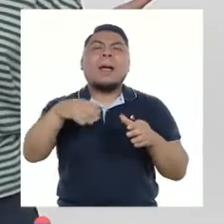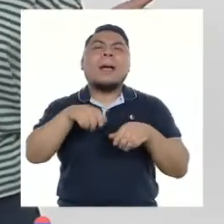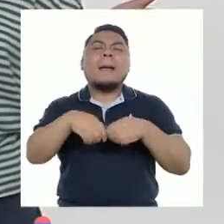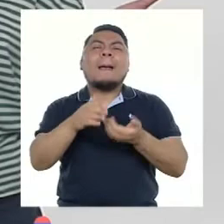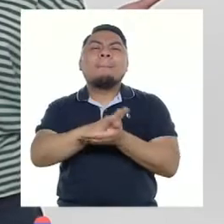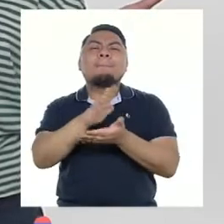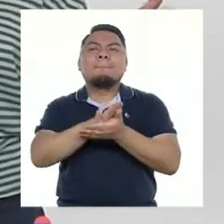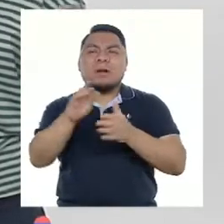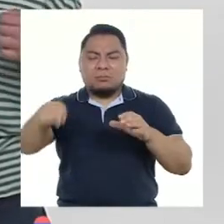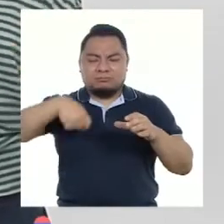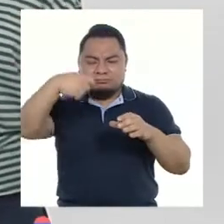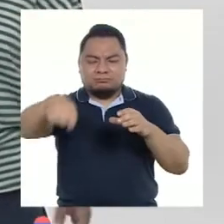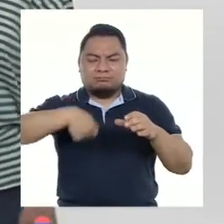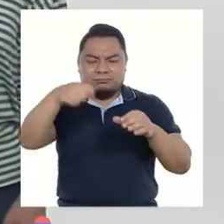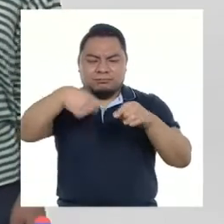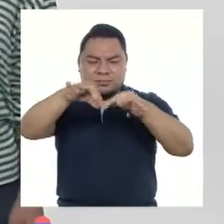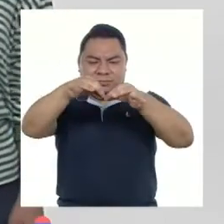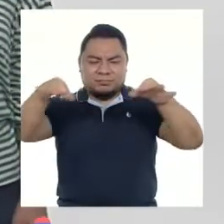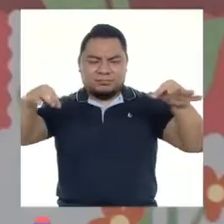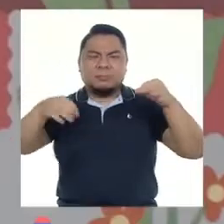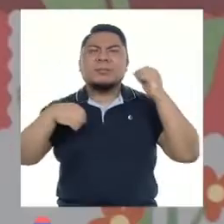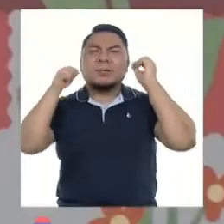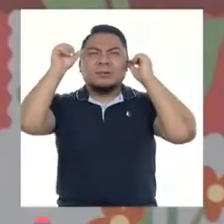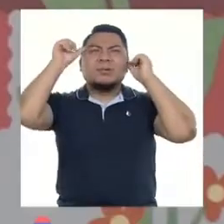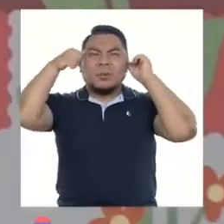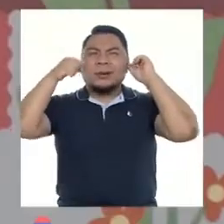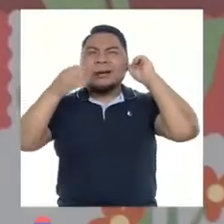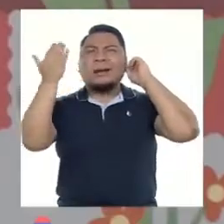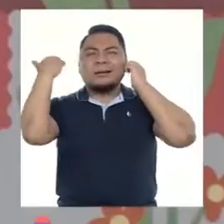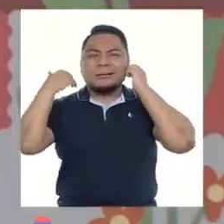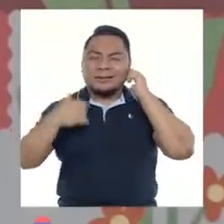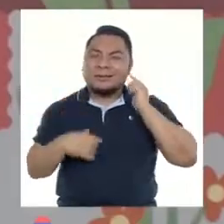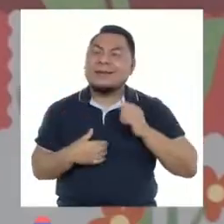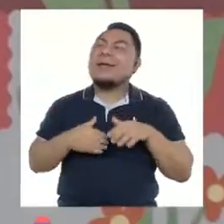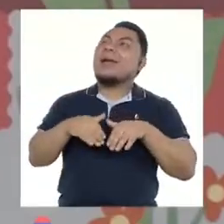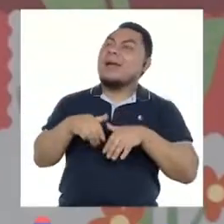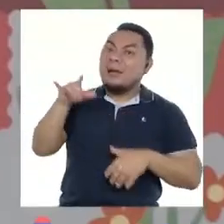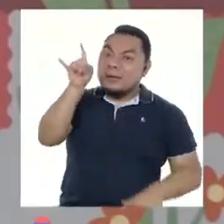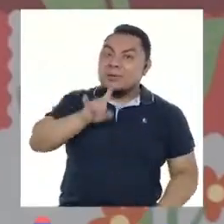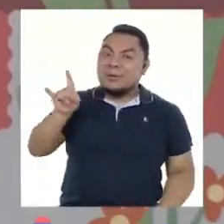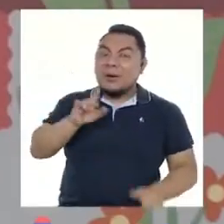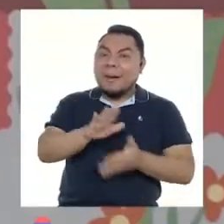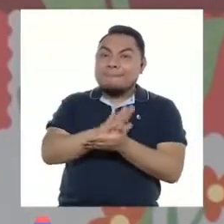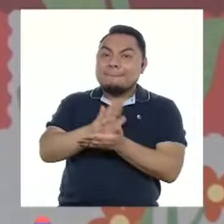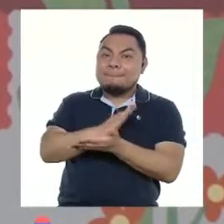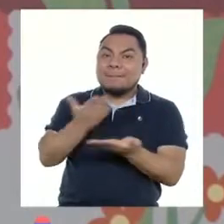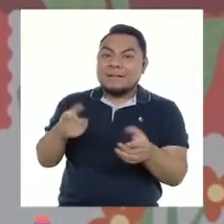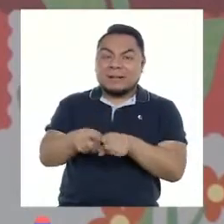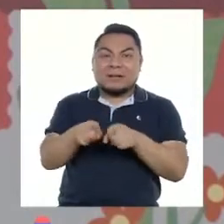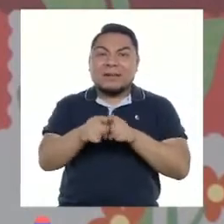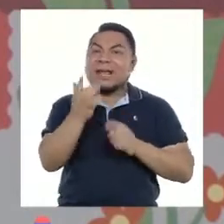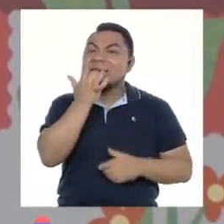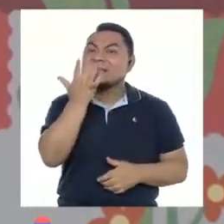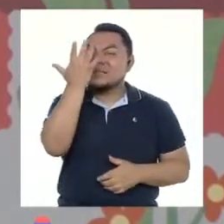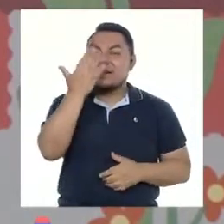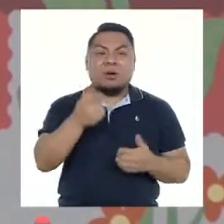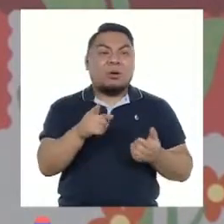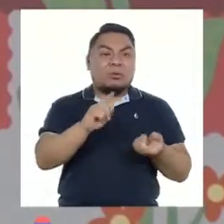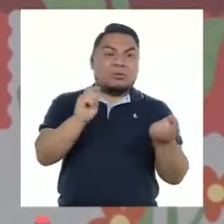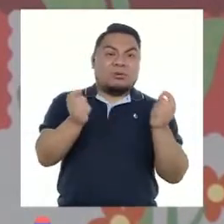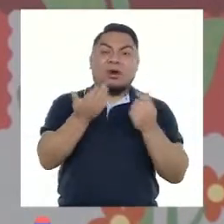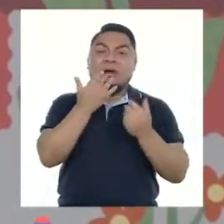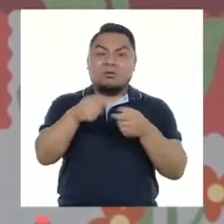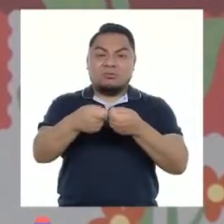papel y lo amarraban con una pita de rafia. ¡Ah! ¿O sea que usaban el papel y también el vidrio en lugar de objetos